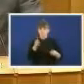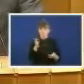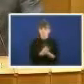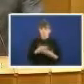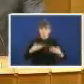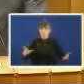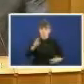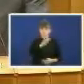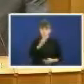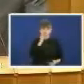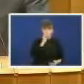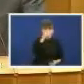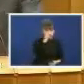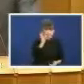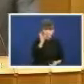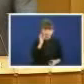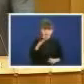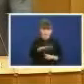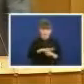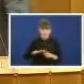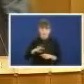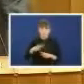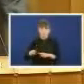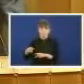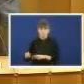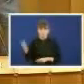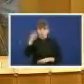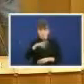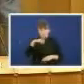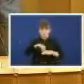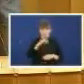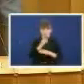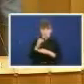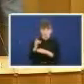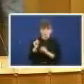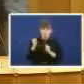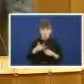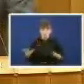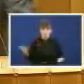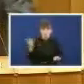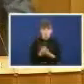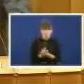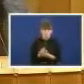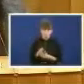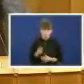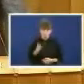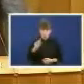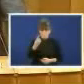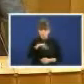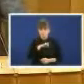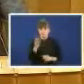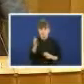nos seus políticos e nas súas institucións se somos capaces de deixar a un lado os nosos intereses